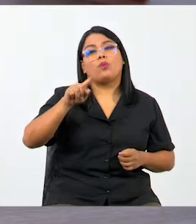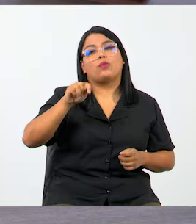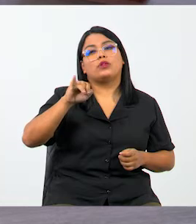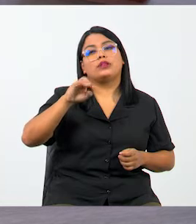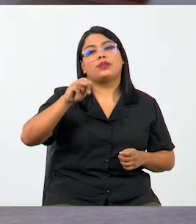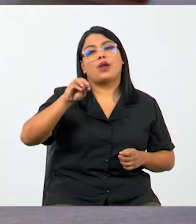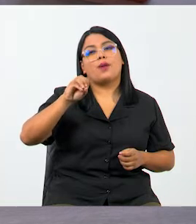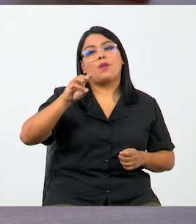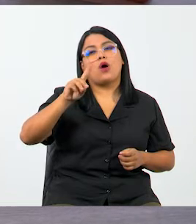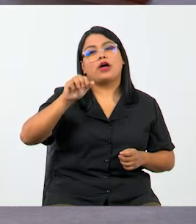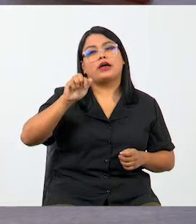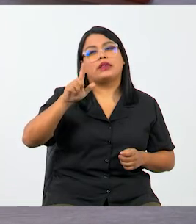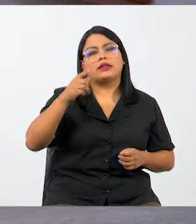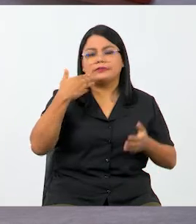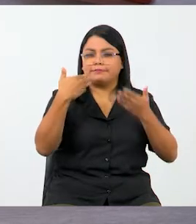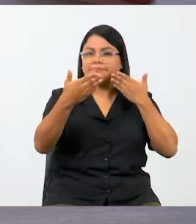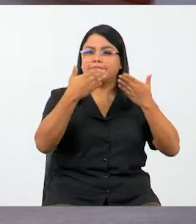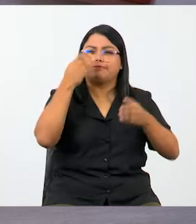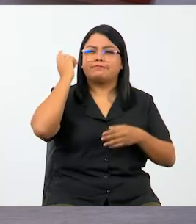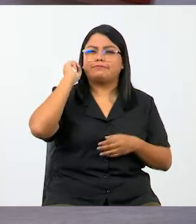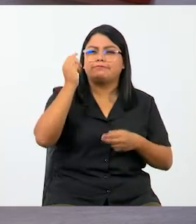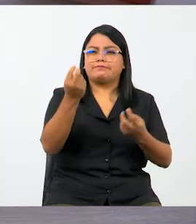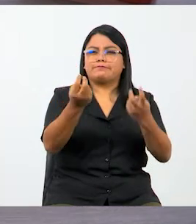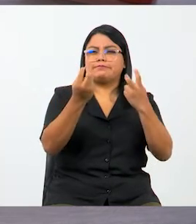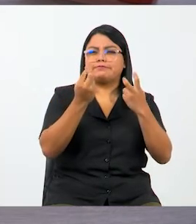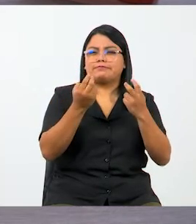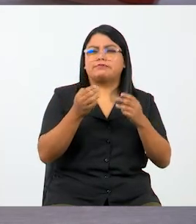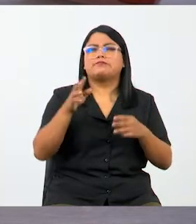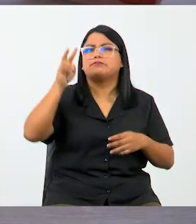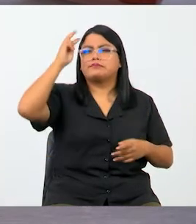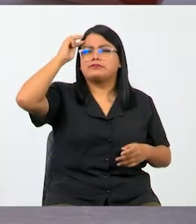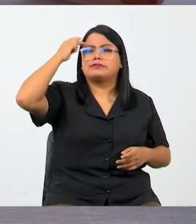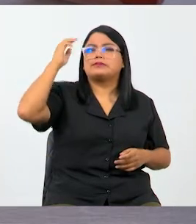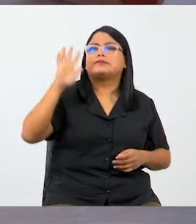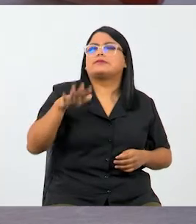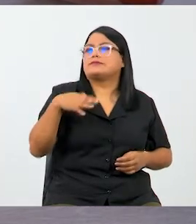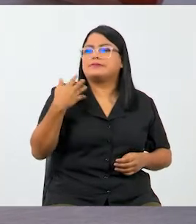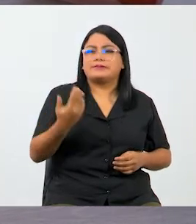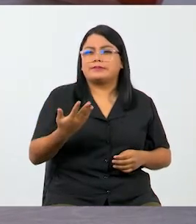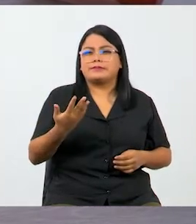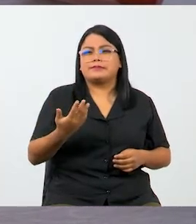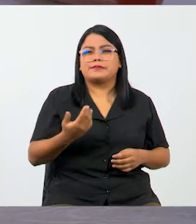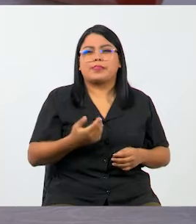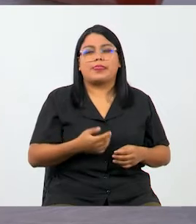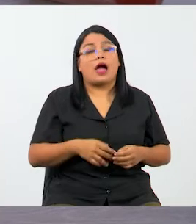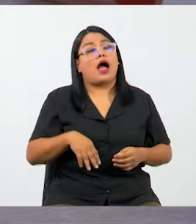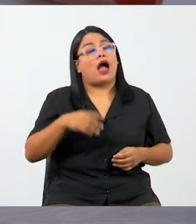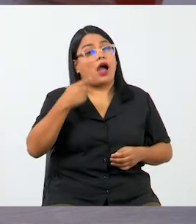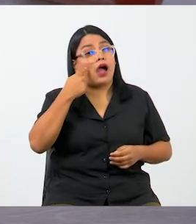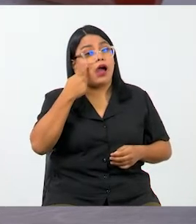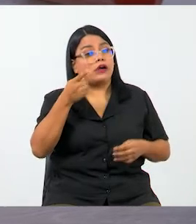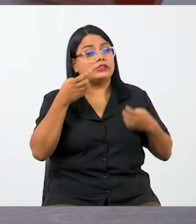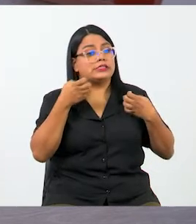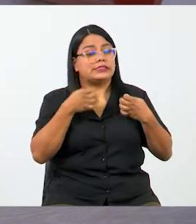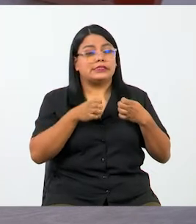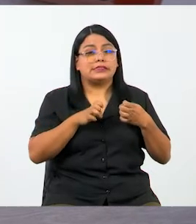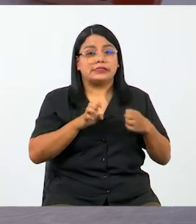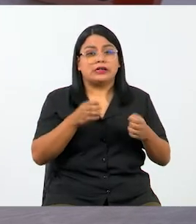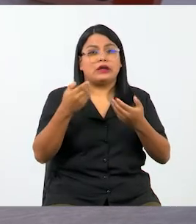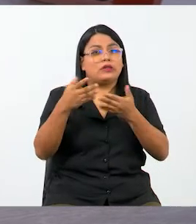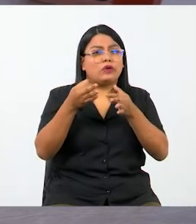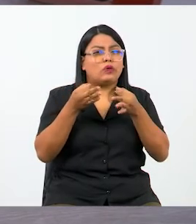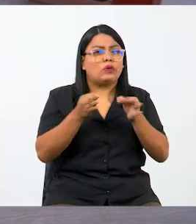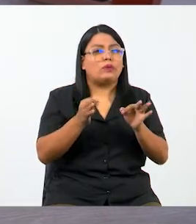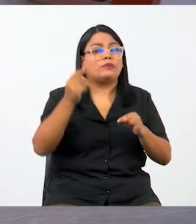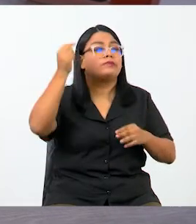docentes que nos ven en qué consiste esta estrategia. Esta estrategia multimodal fue pensada justamente